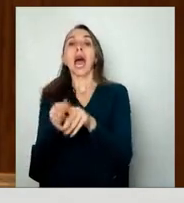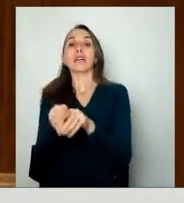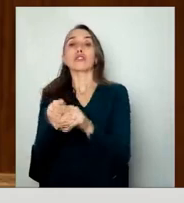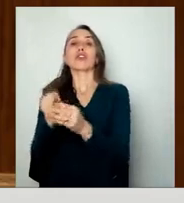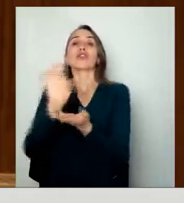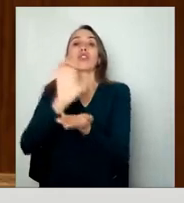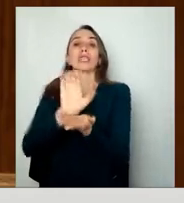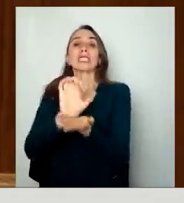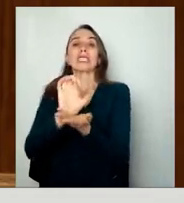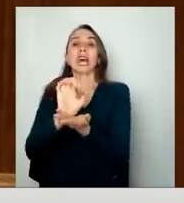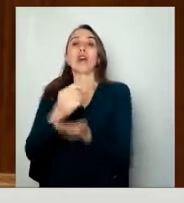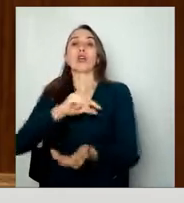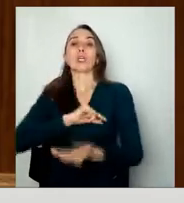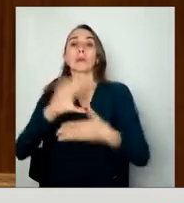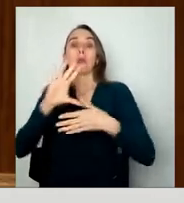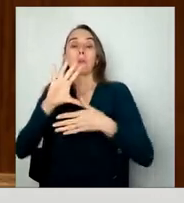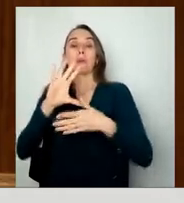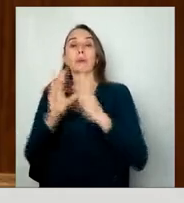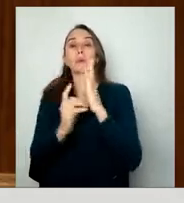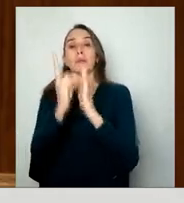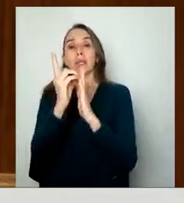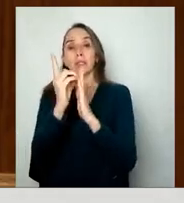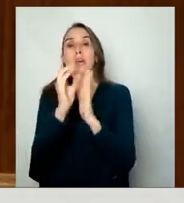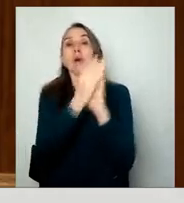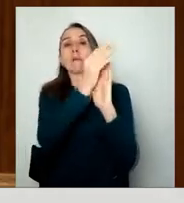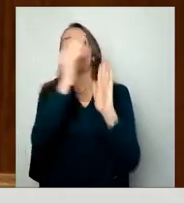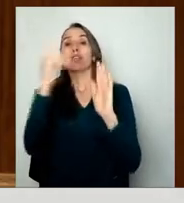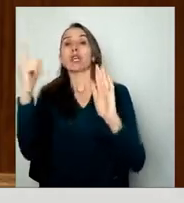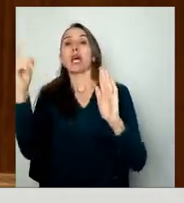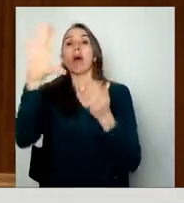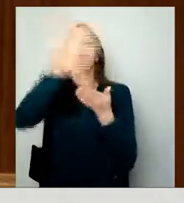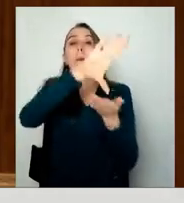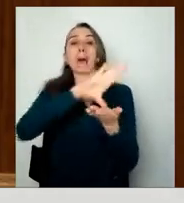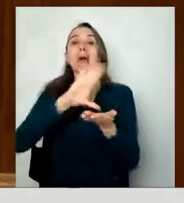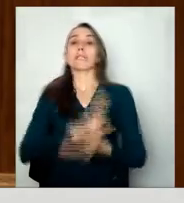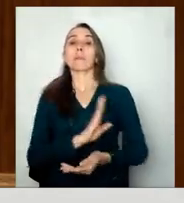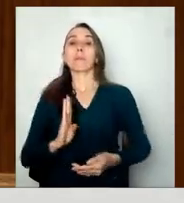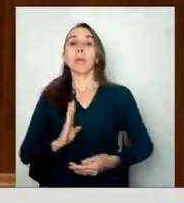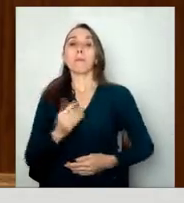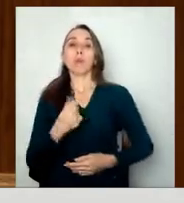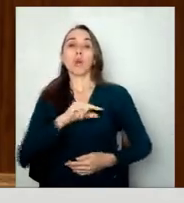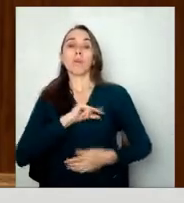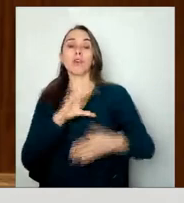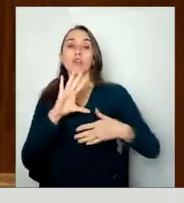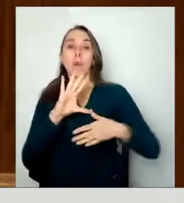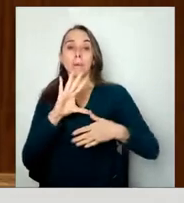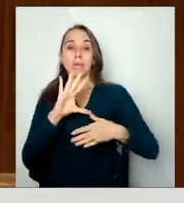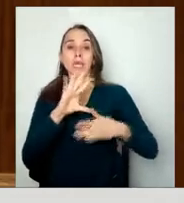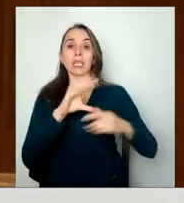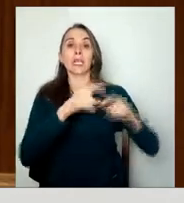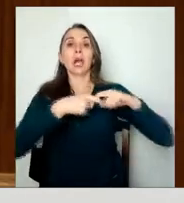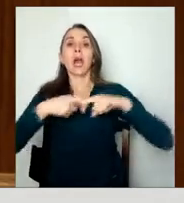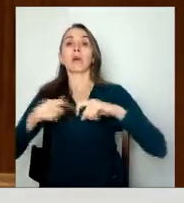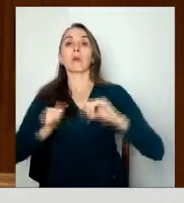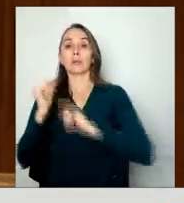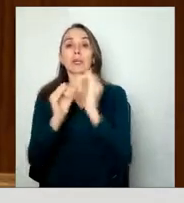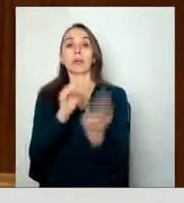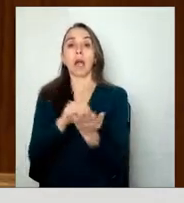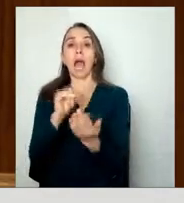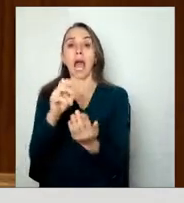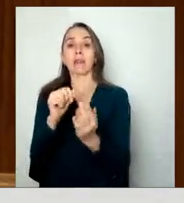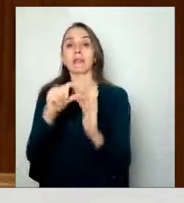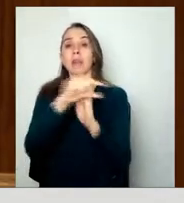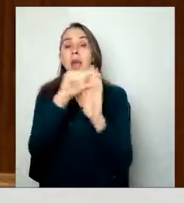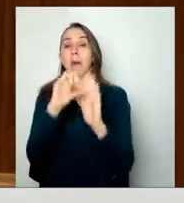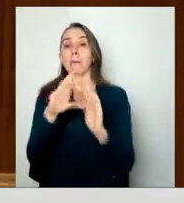de las bibliotecas nacionales de los países de iberoamérica con subjetividad internacional en el acta consta de un preámbulo en el cual